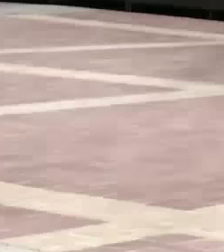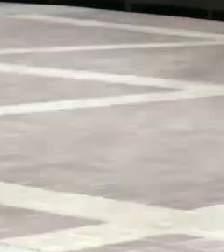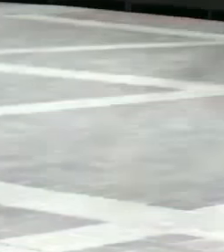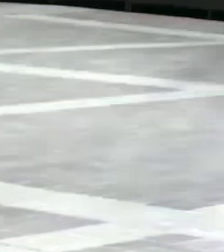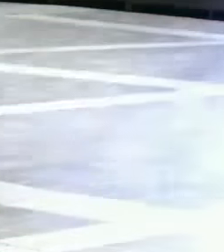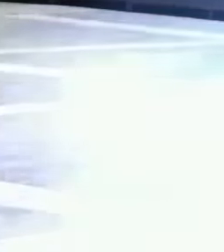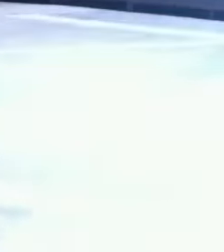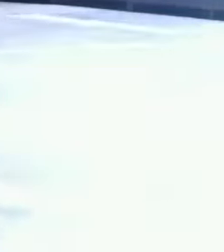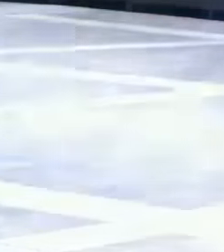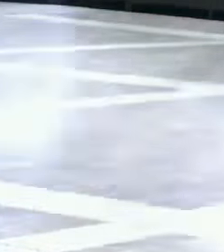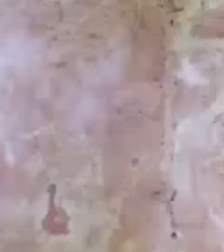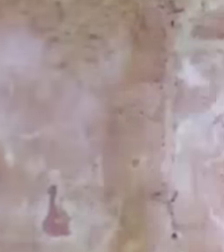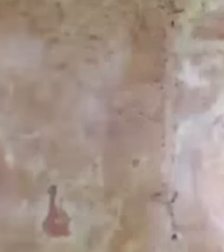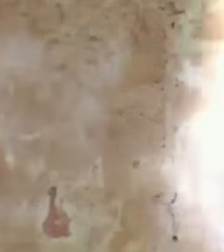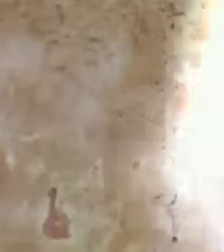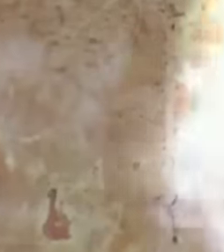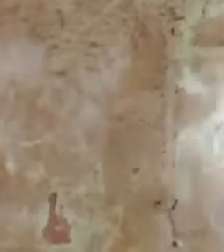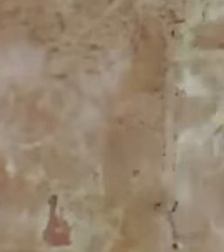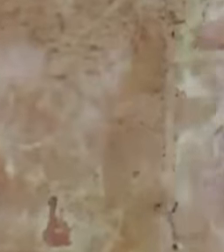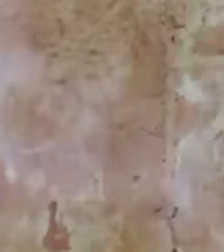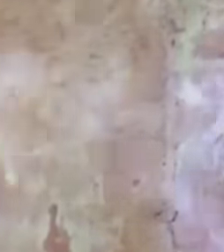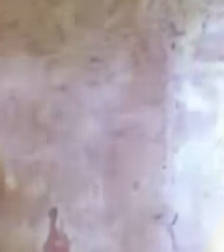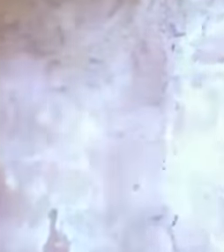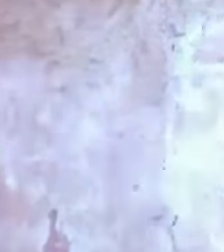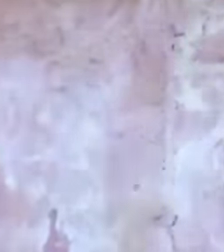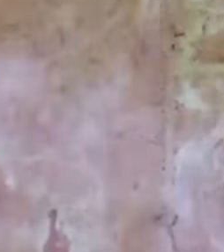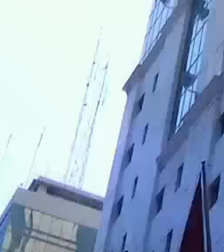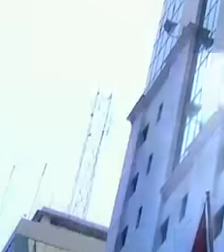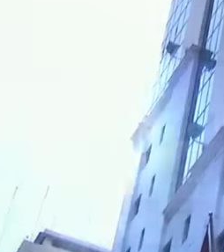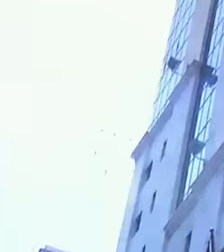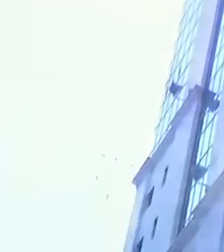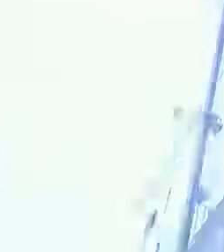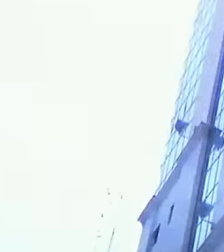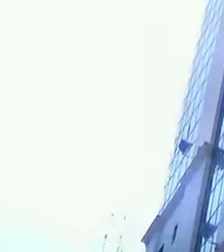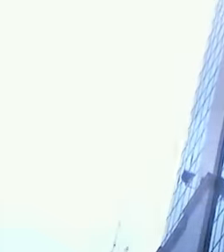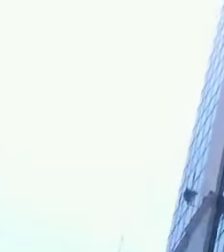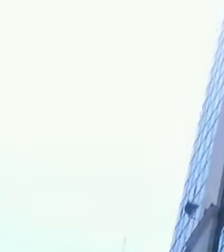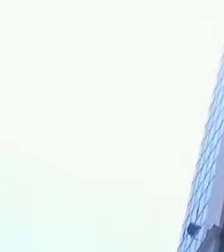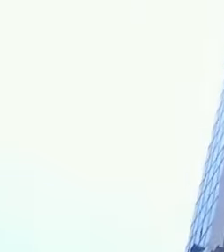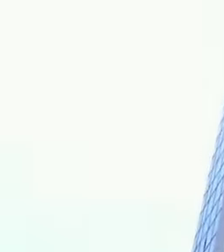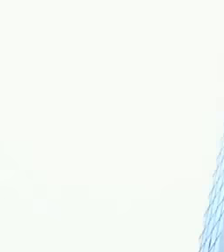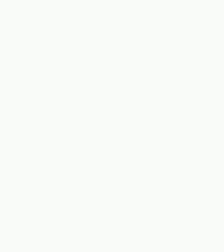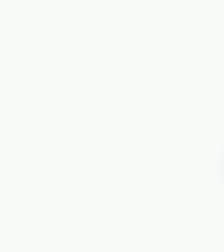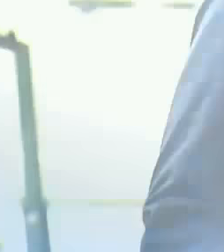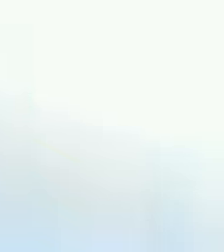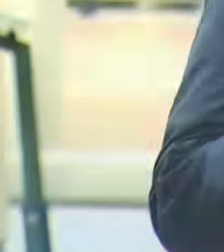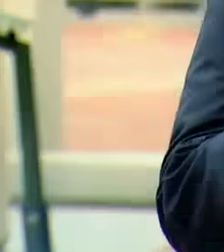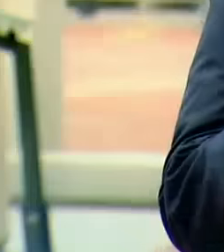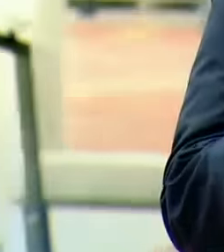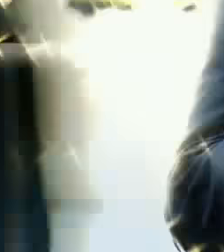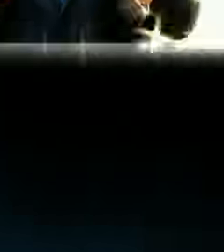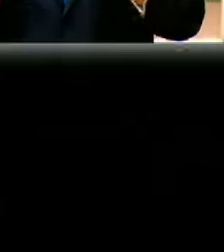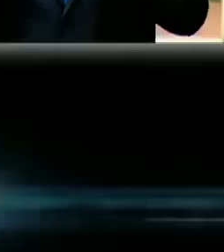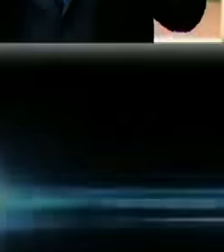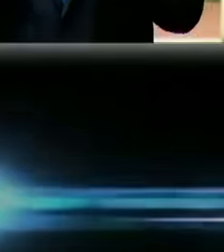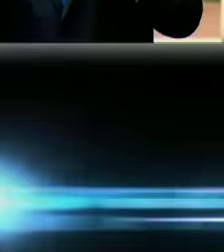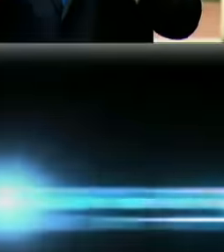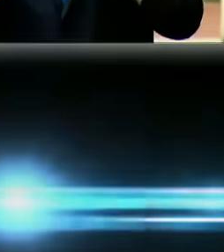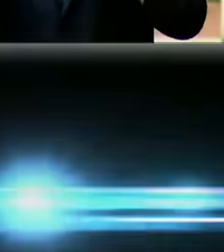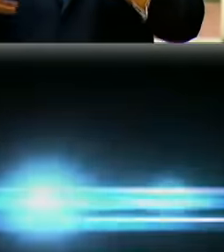Tú eres perla que surgiste del más grande ignoto mar. Guayaquil,